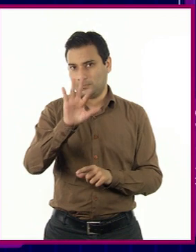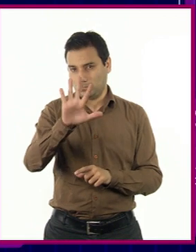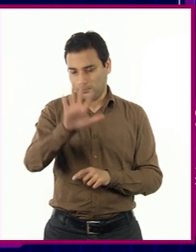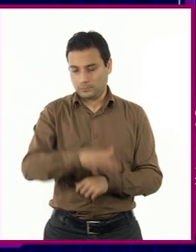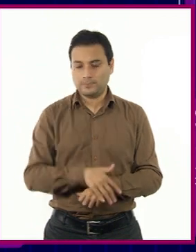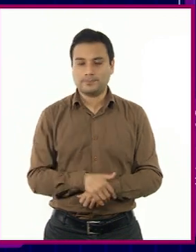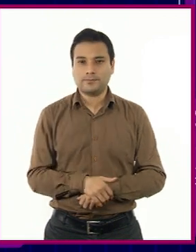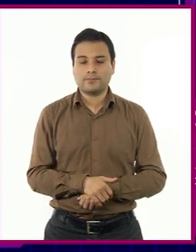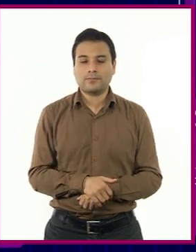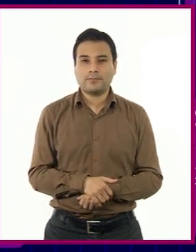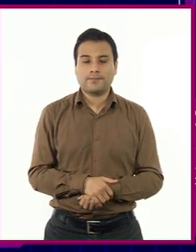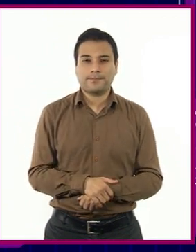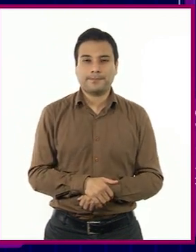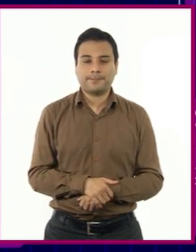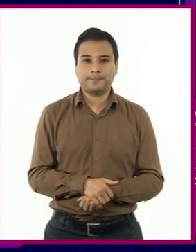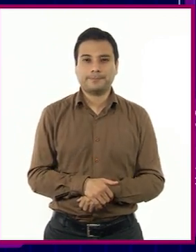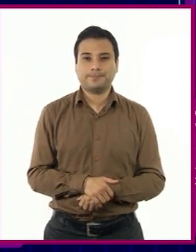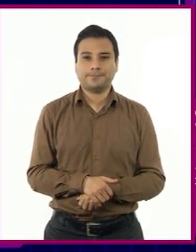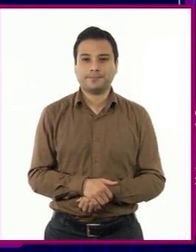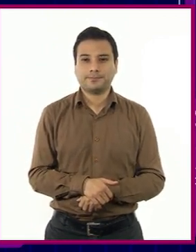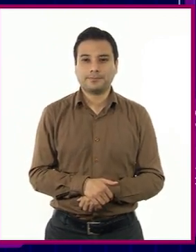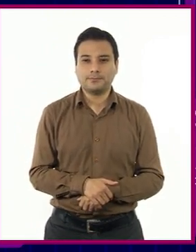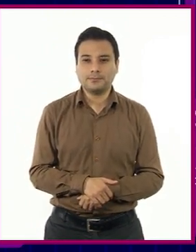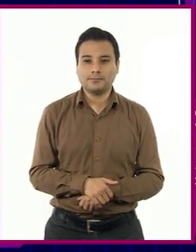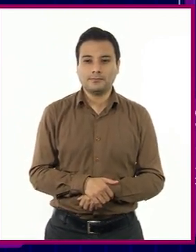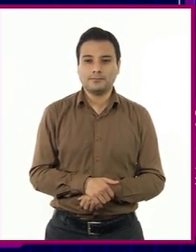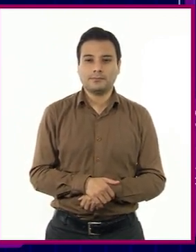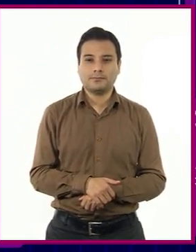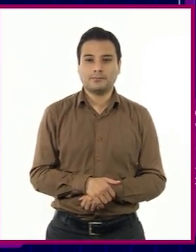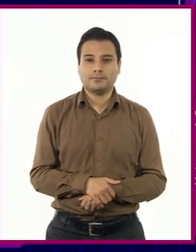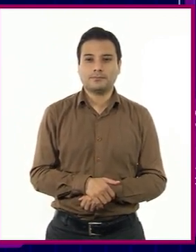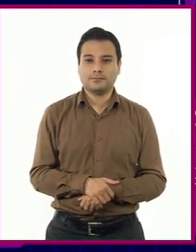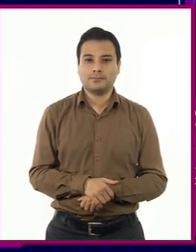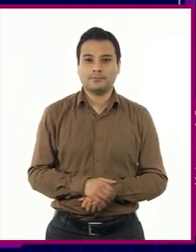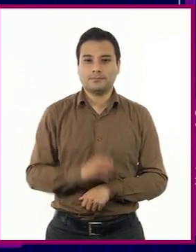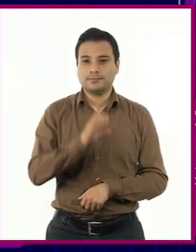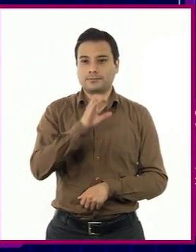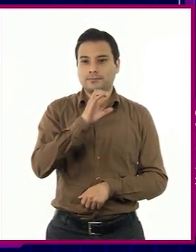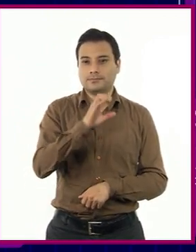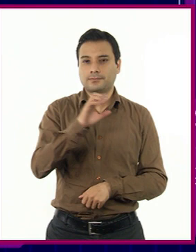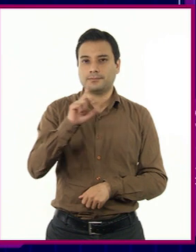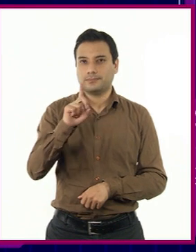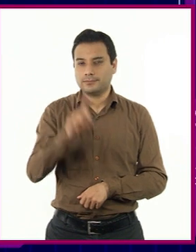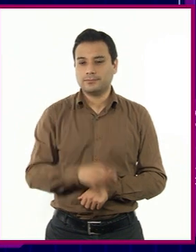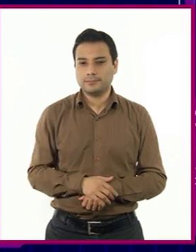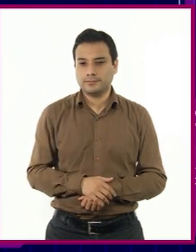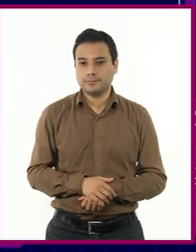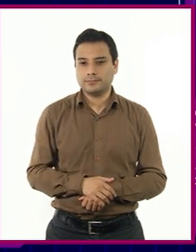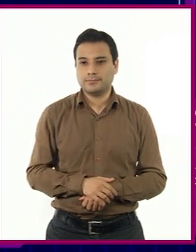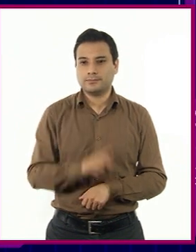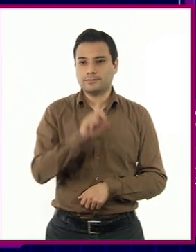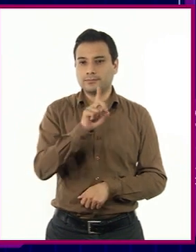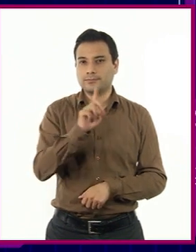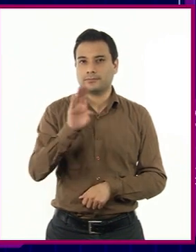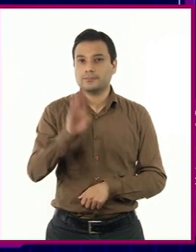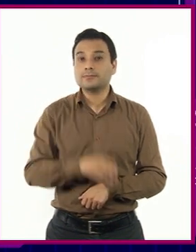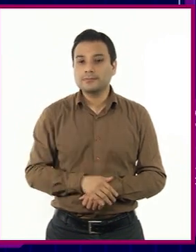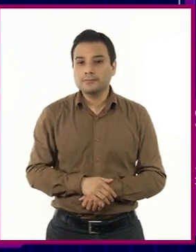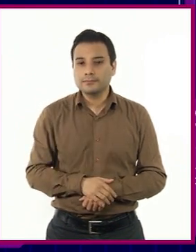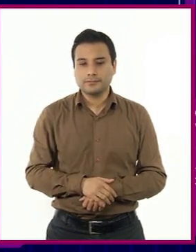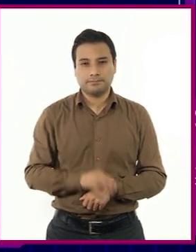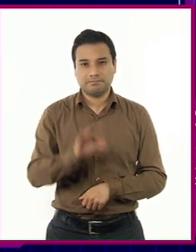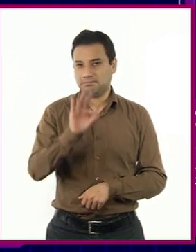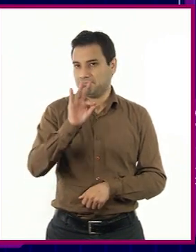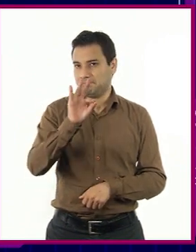grados. Por lo tanto, el ángulo formado por los segmentos CD y DB serán de igual medida